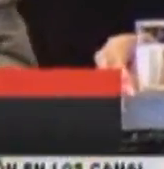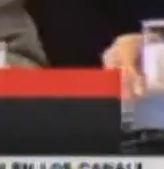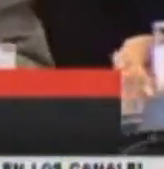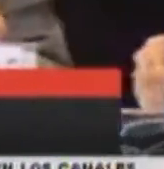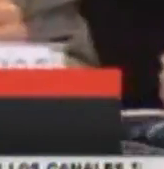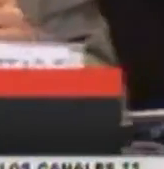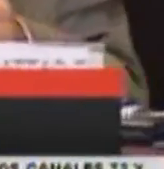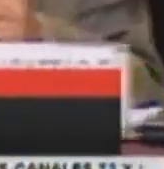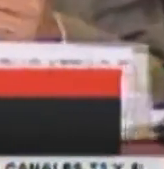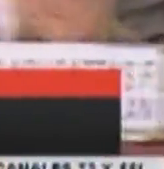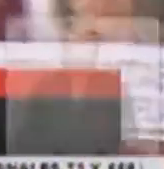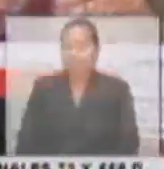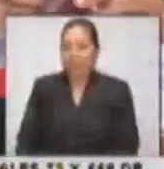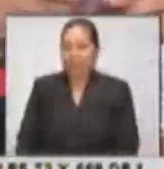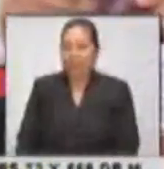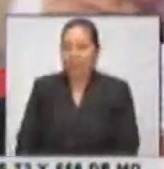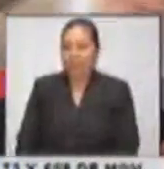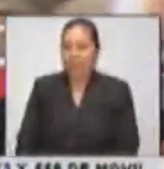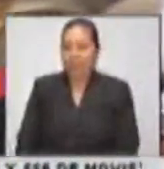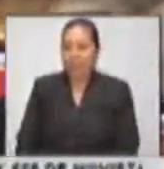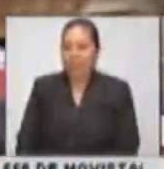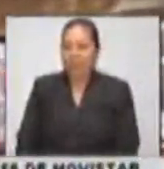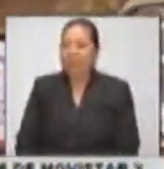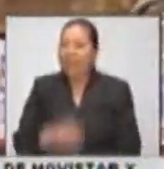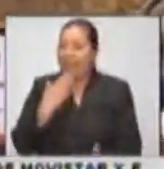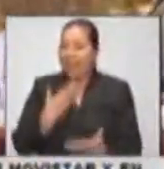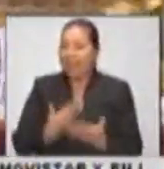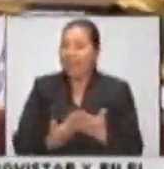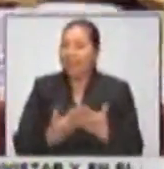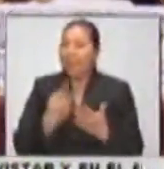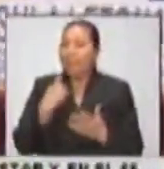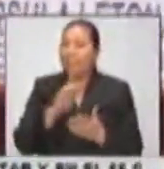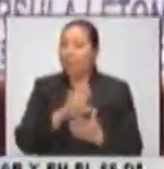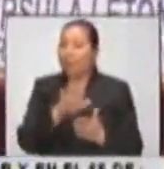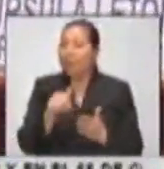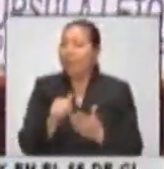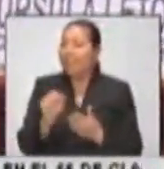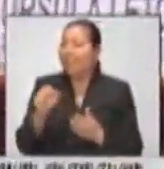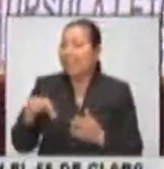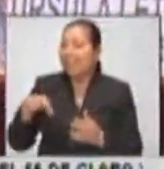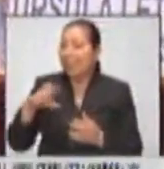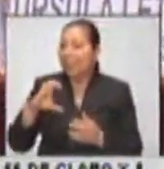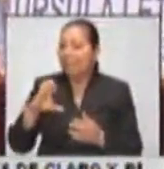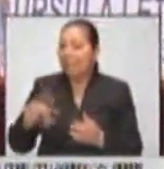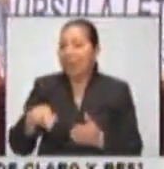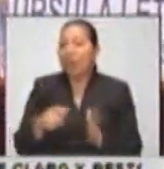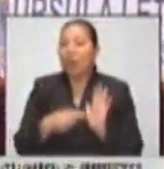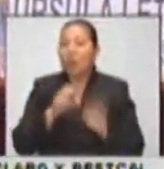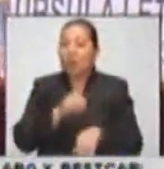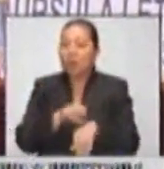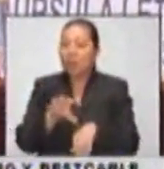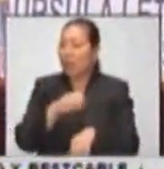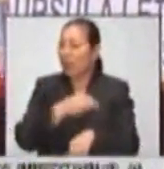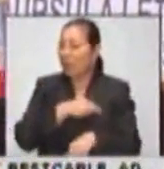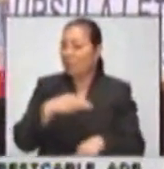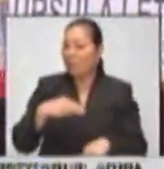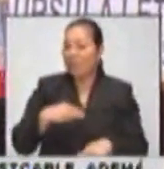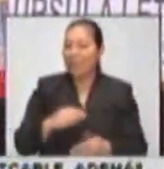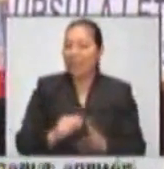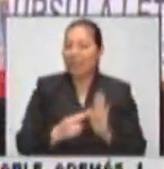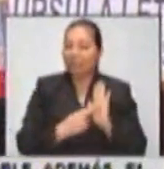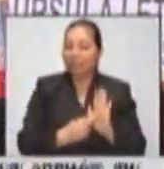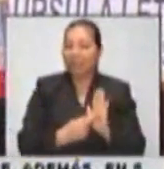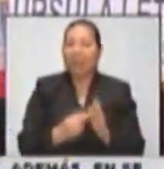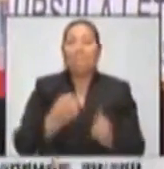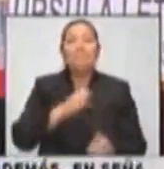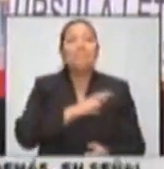al señor Javier Agubataz, presidente de CEPLAN, representantes de la Presidencia del Consejo de Ministros, los representantes